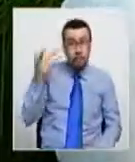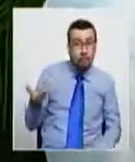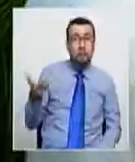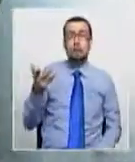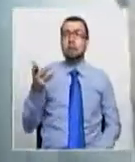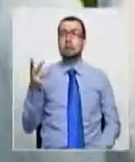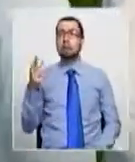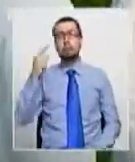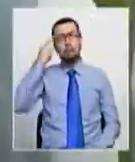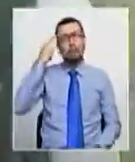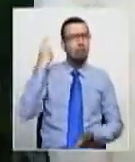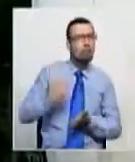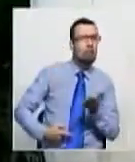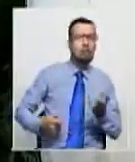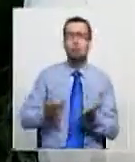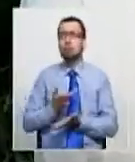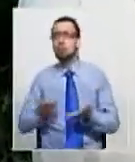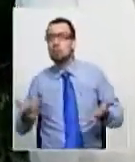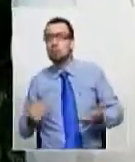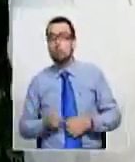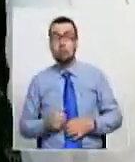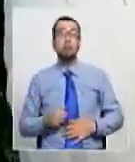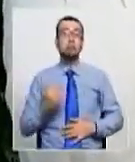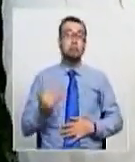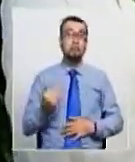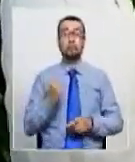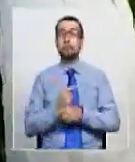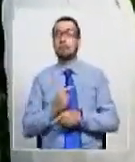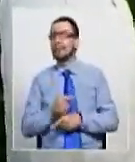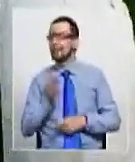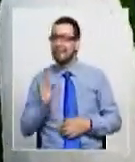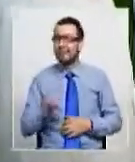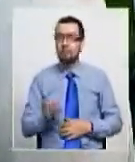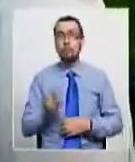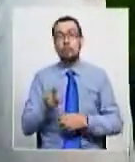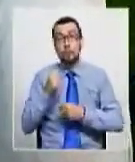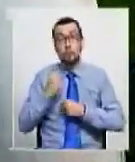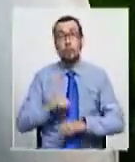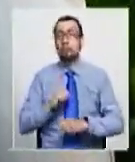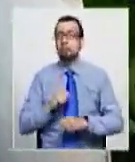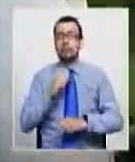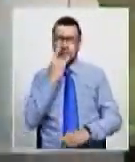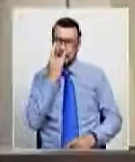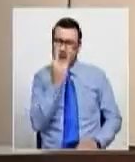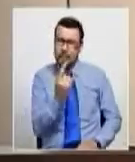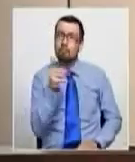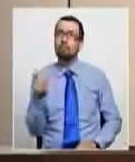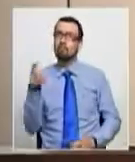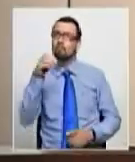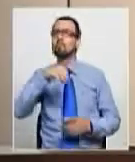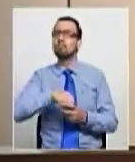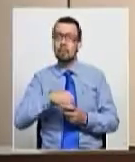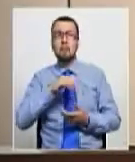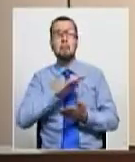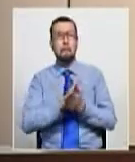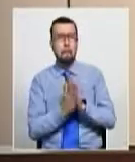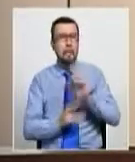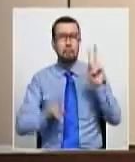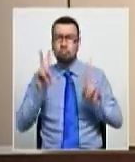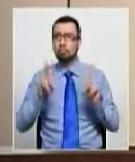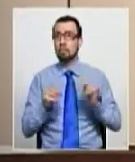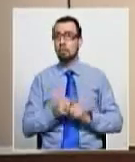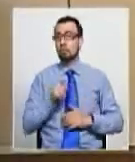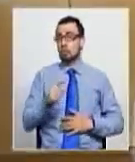vista pero hay que airear los y hay que promover que nosotros todos nos interesamos por la paz de alguna manera no solamente